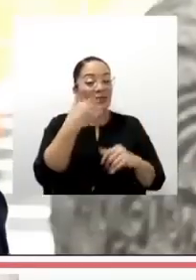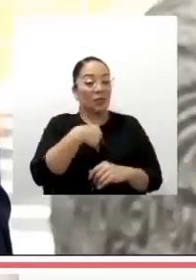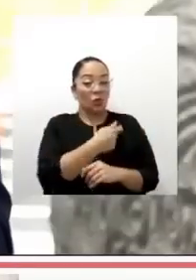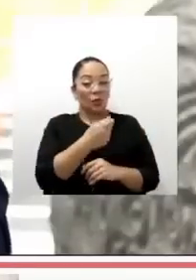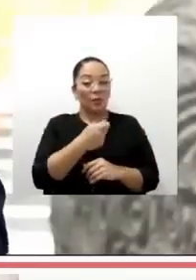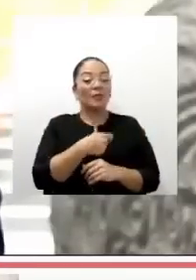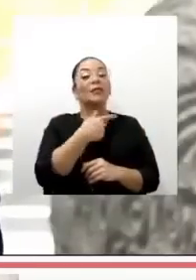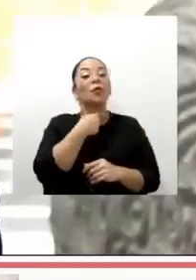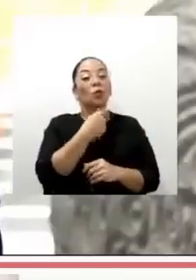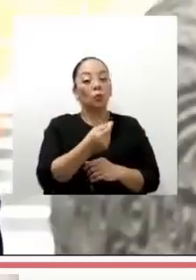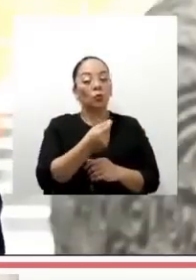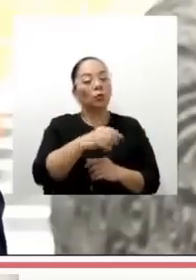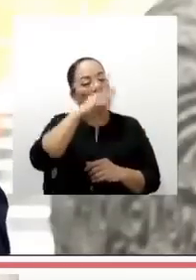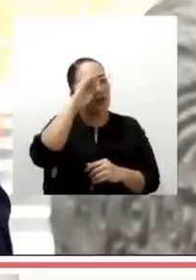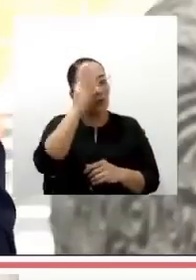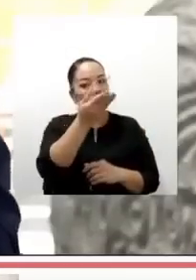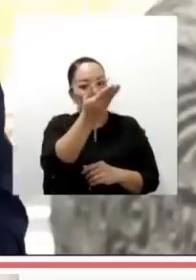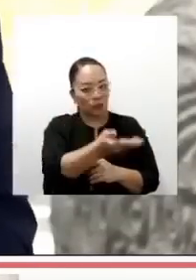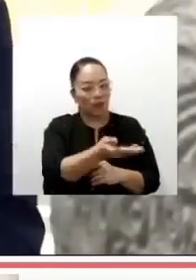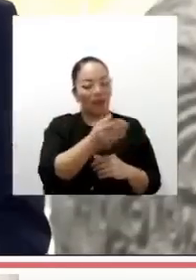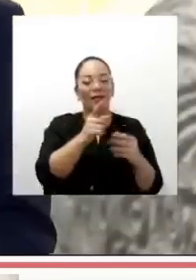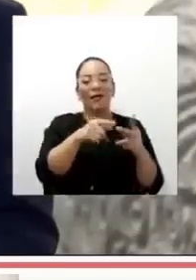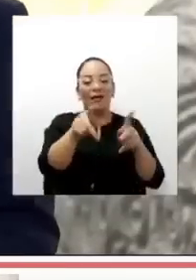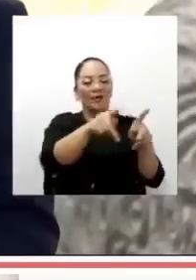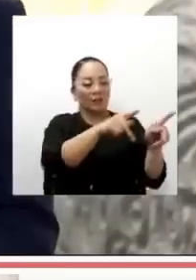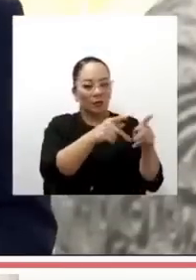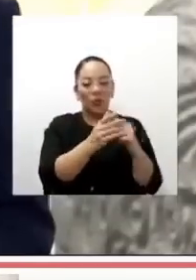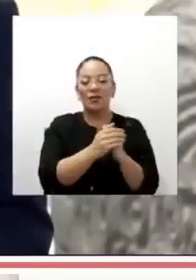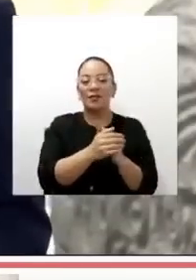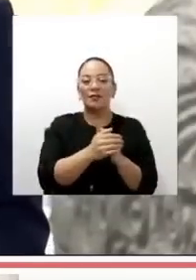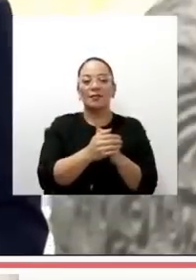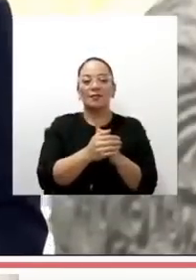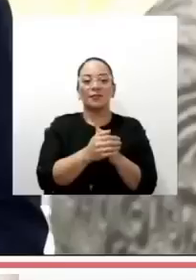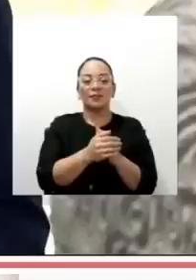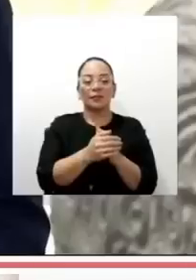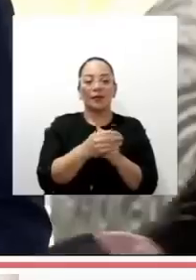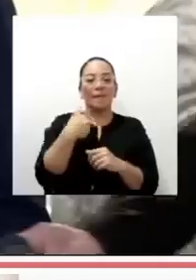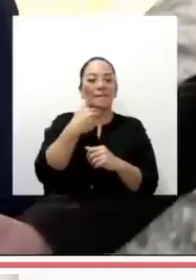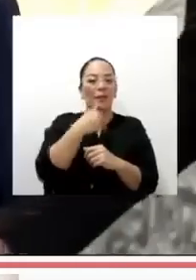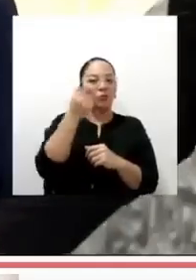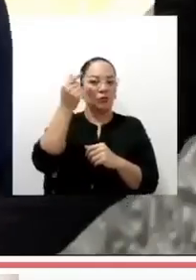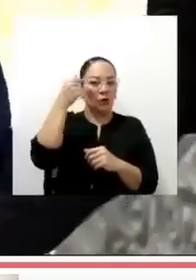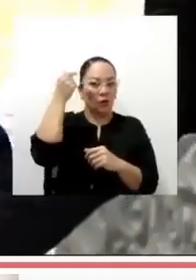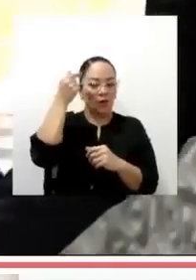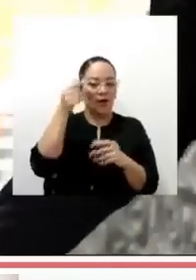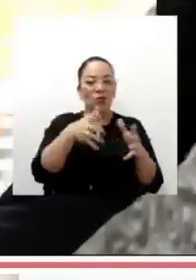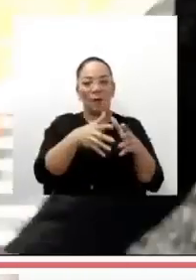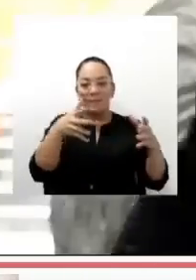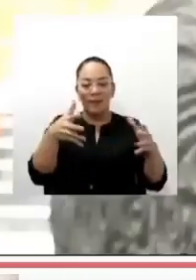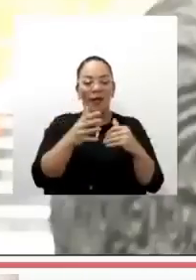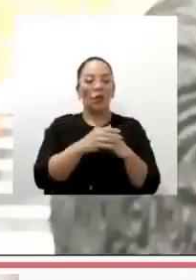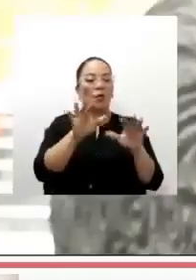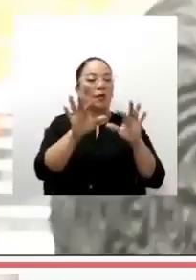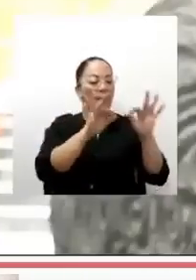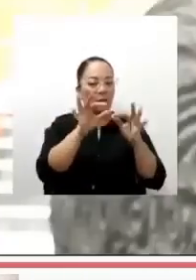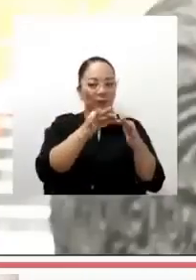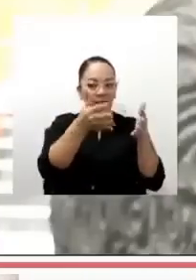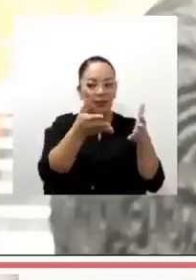presidente. Un gusto saludarlo a usted, a la ciudadanía, a los miembros del gabinete ampliado,